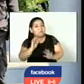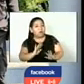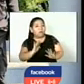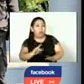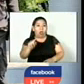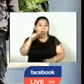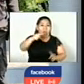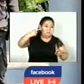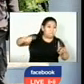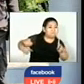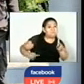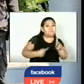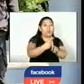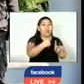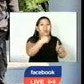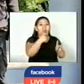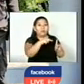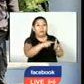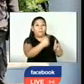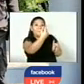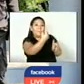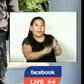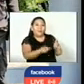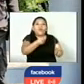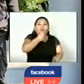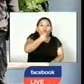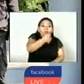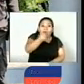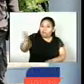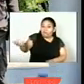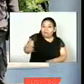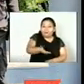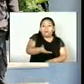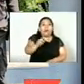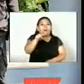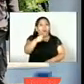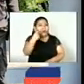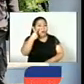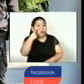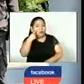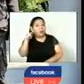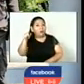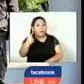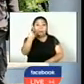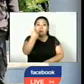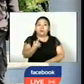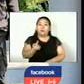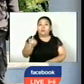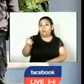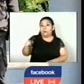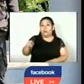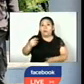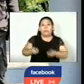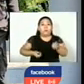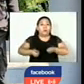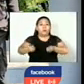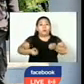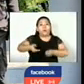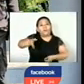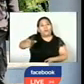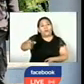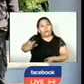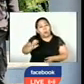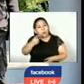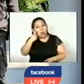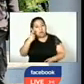expresiones de violencia en contra de un gestor de tránsito. El hecho ocurrió cuando Ventura quien es motorista del transporte